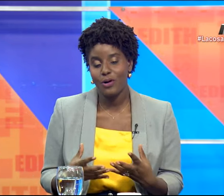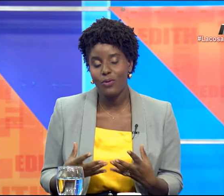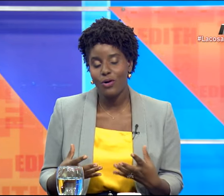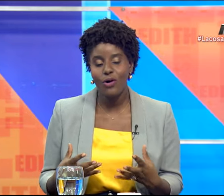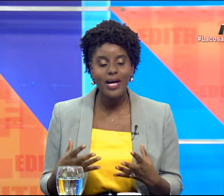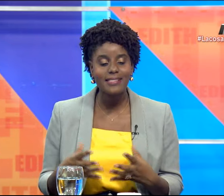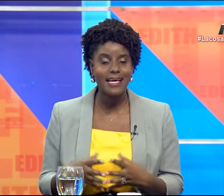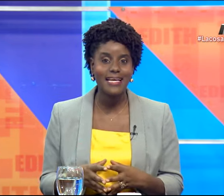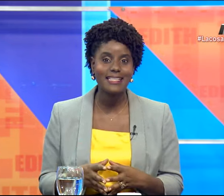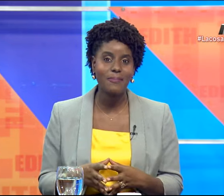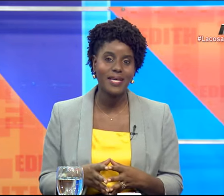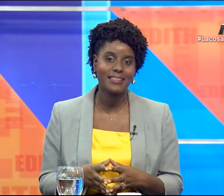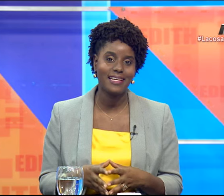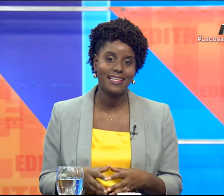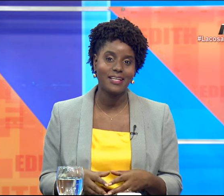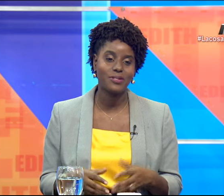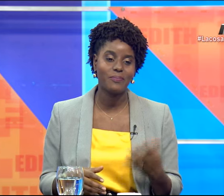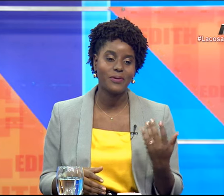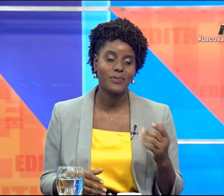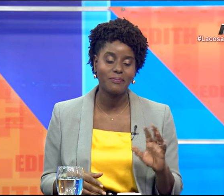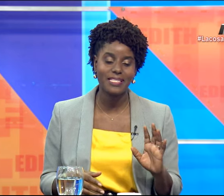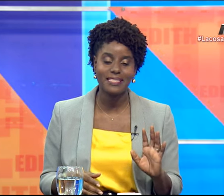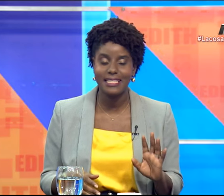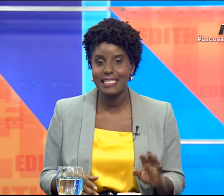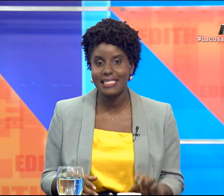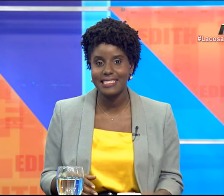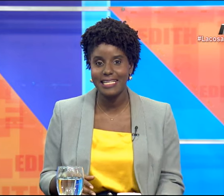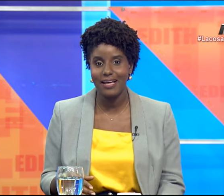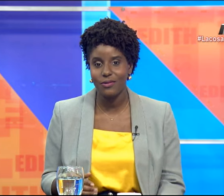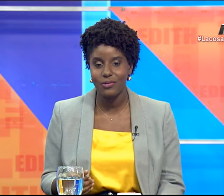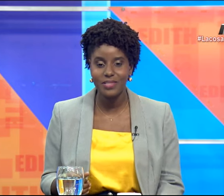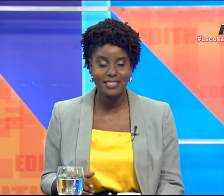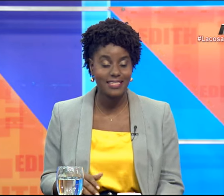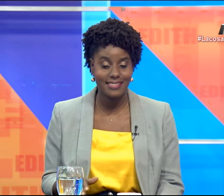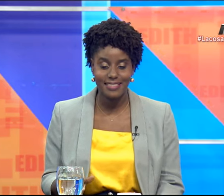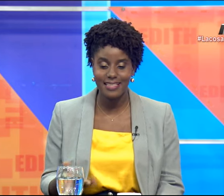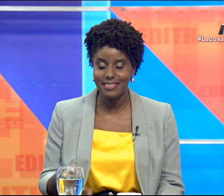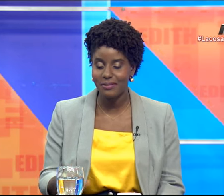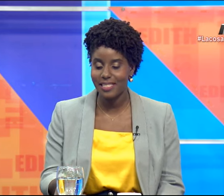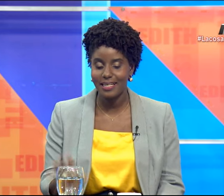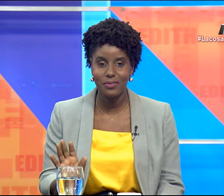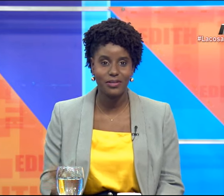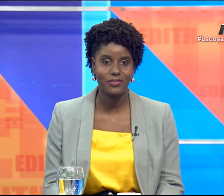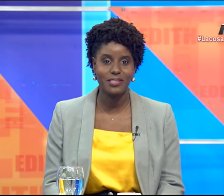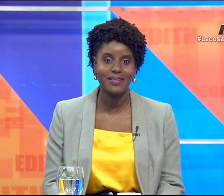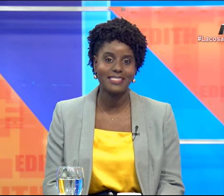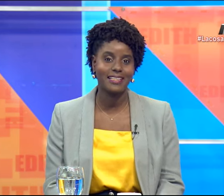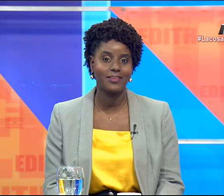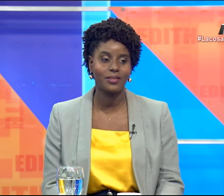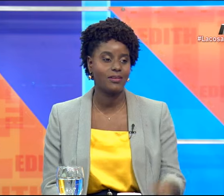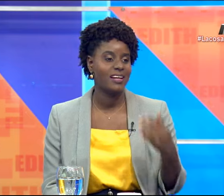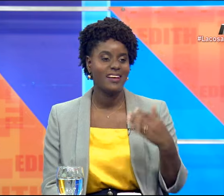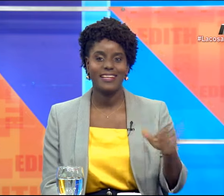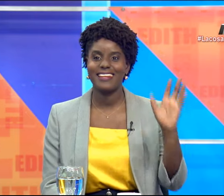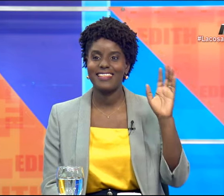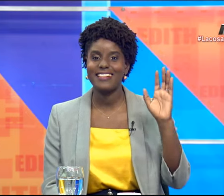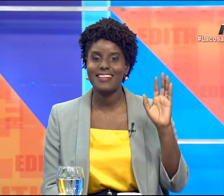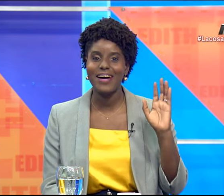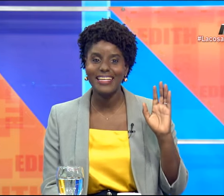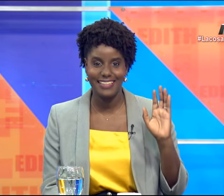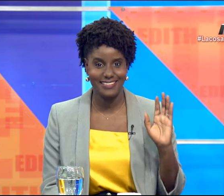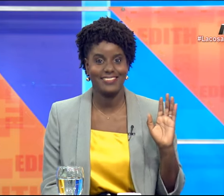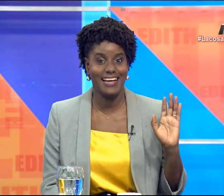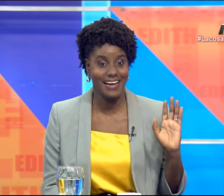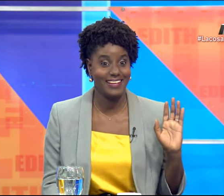se provocó ese ambiente, que de hecho el propio presidente del Senado, en un desliz, sin darse cuenta que el micrófono estaba encendido, dijo, que retire